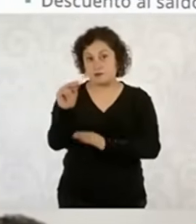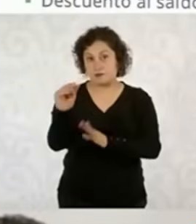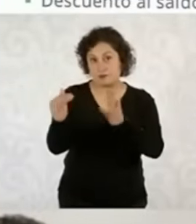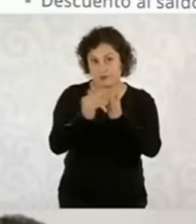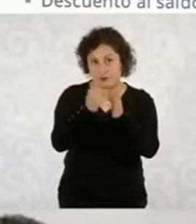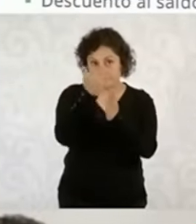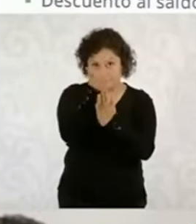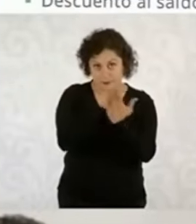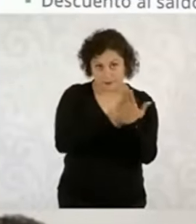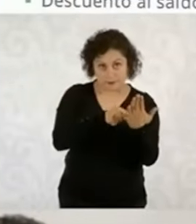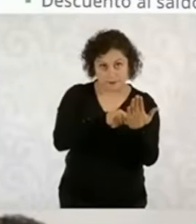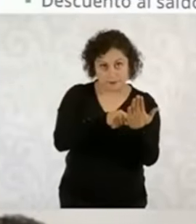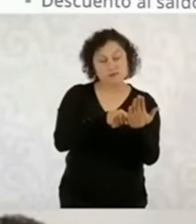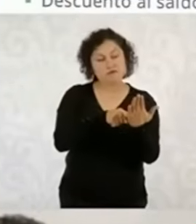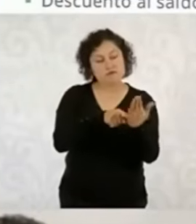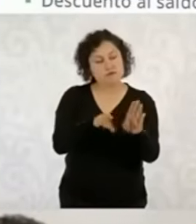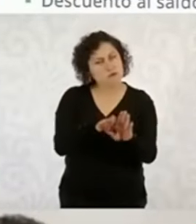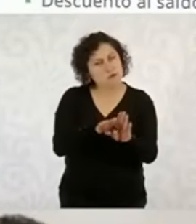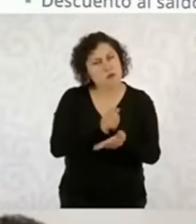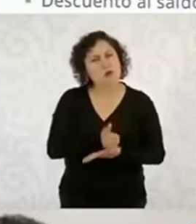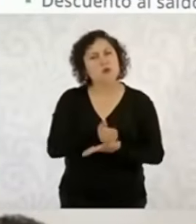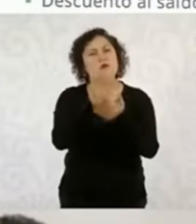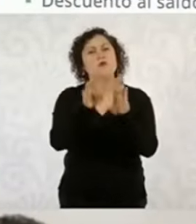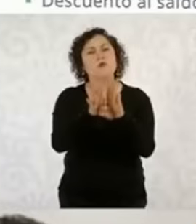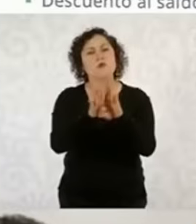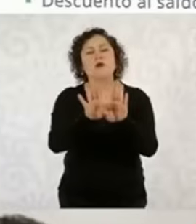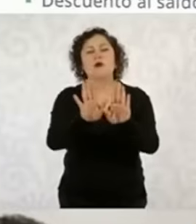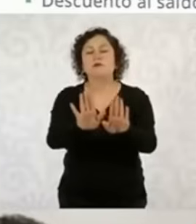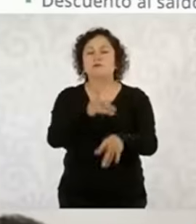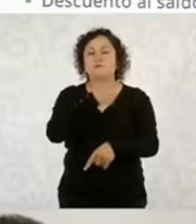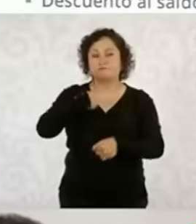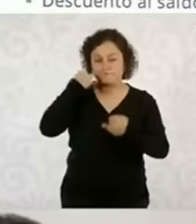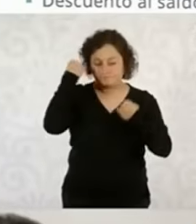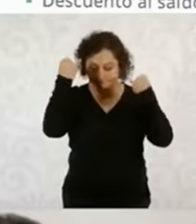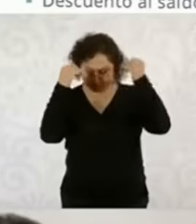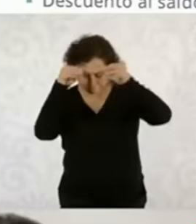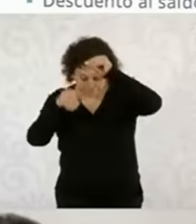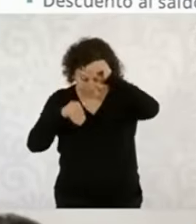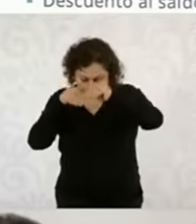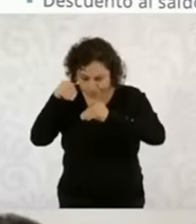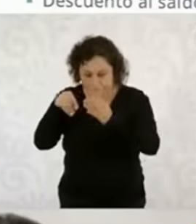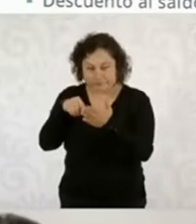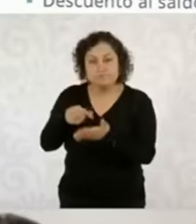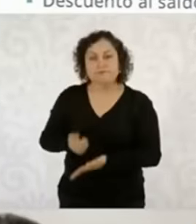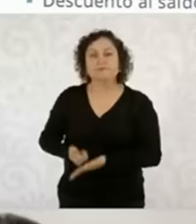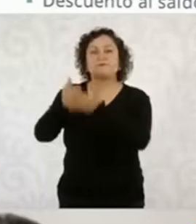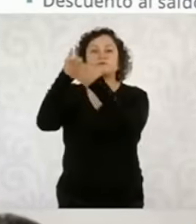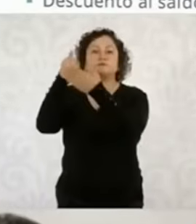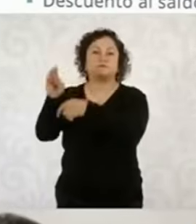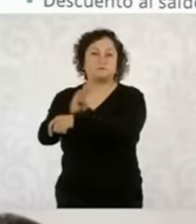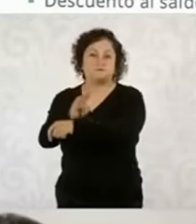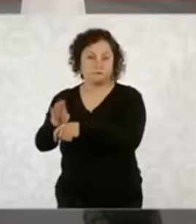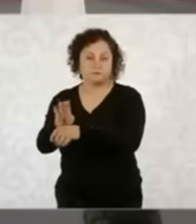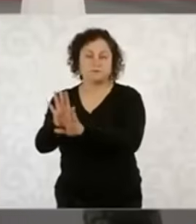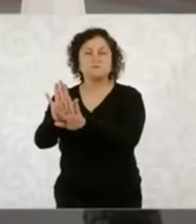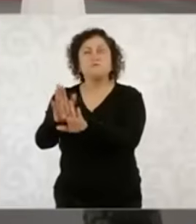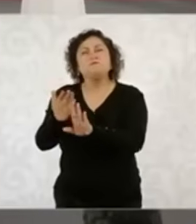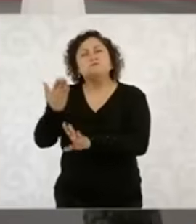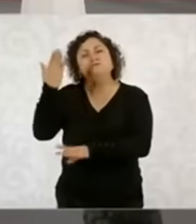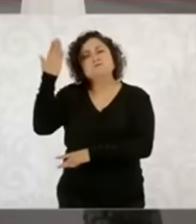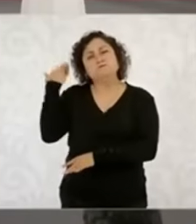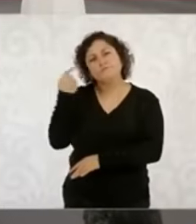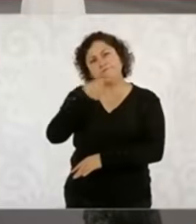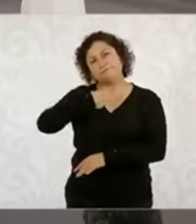un producto para que también de manera automática reciban los beneficios. Inicialmente habíamos